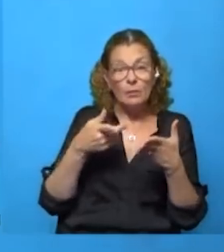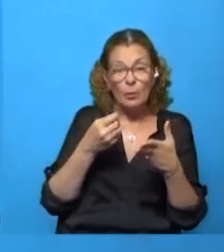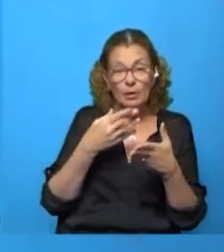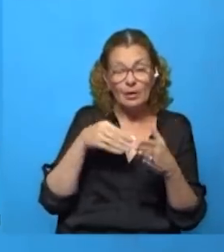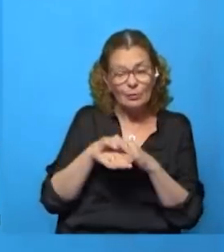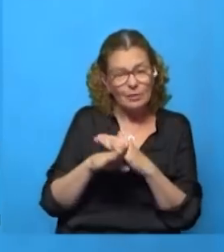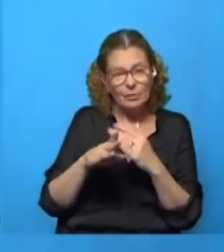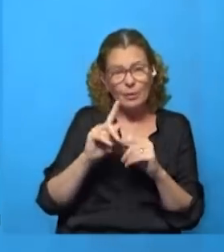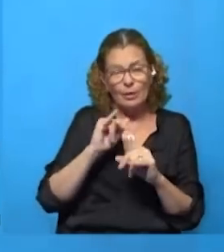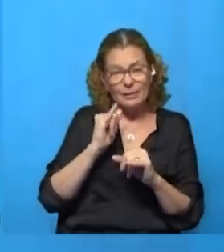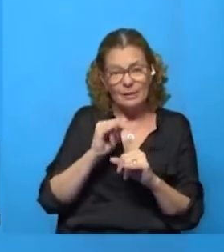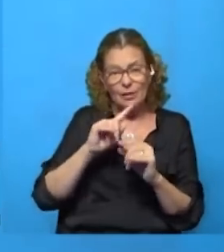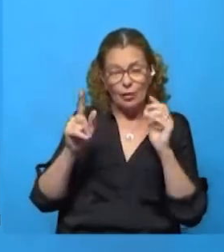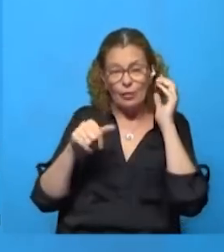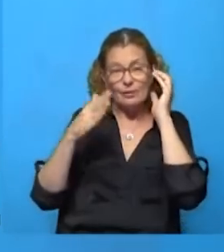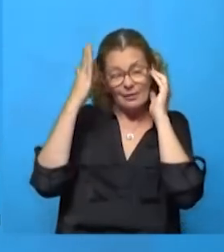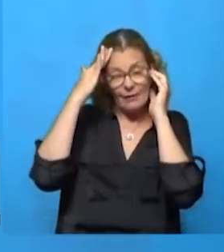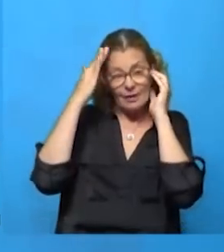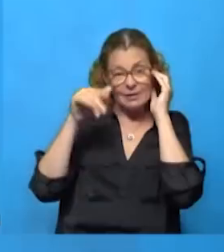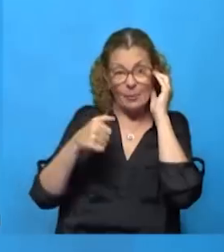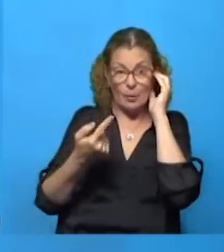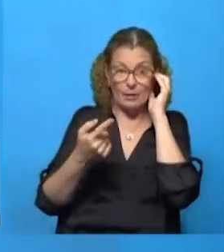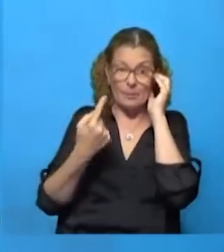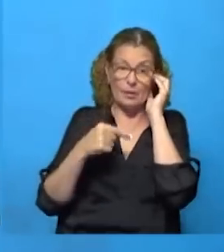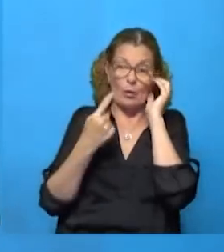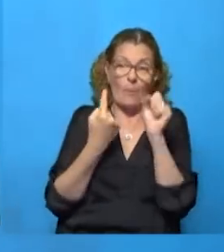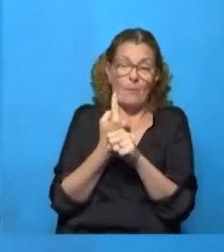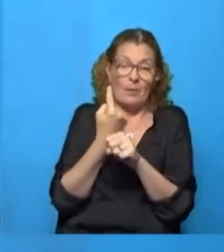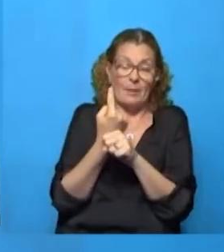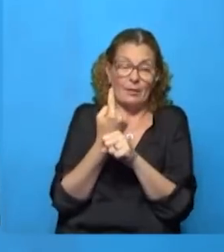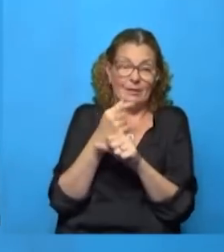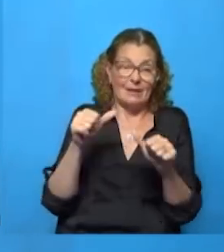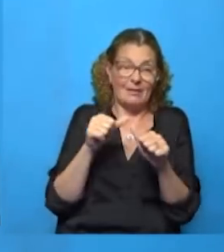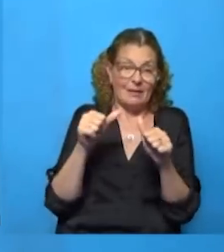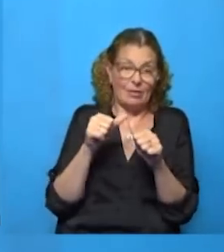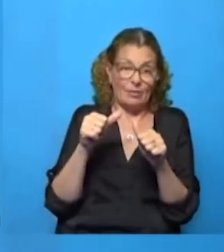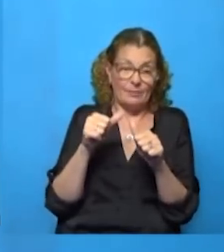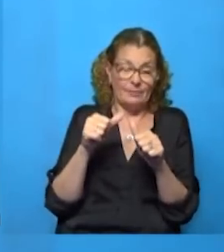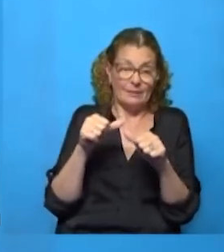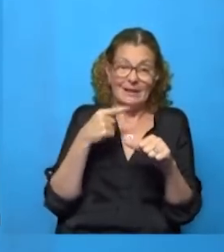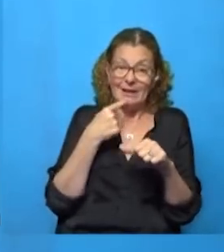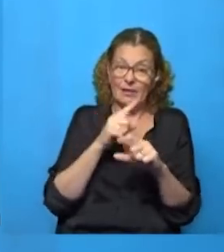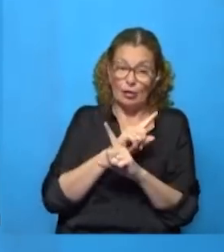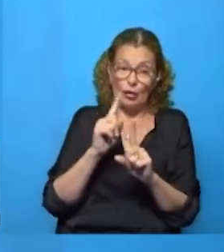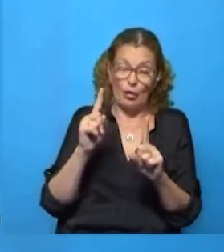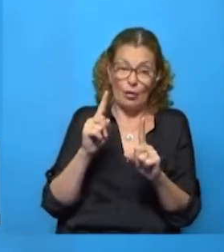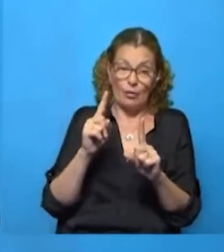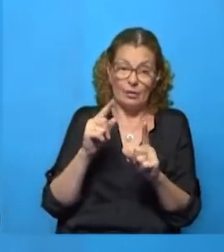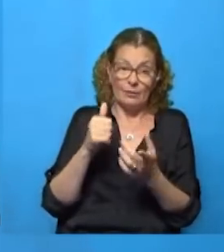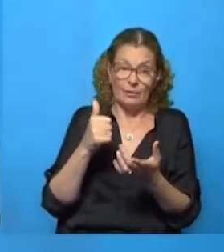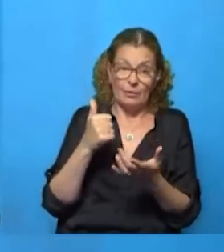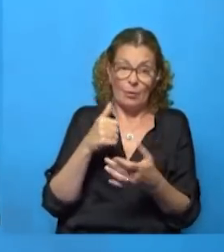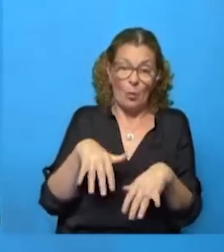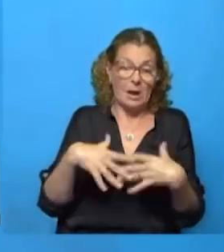Bueno aquí tuvo acceso ya que no eso se sabrá después pero bueno lo primero que se está haciendo es negar que haya existido